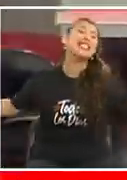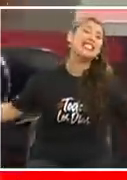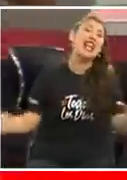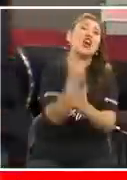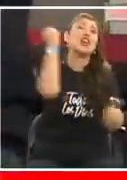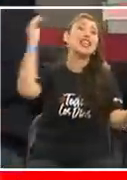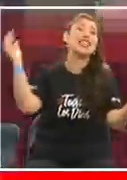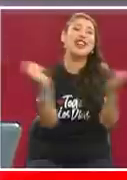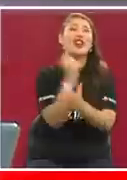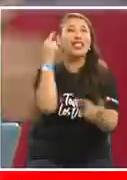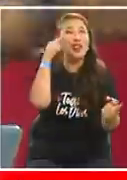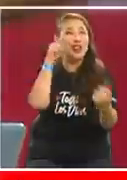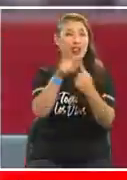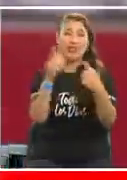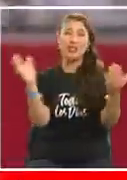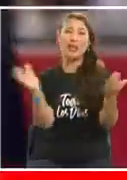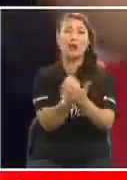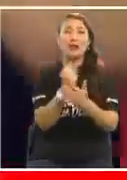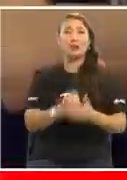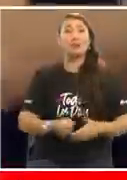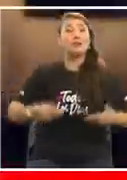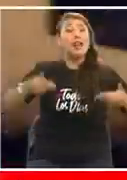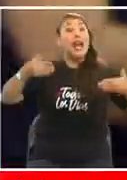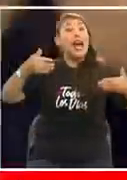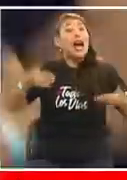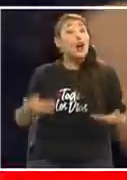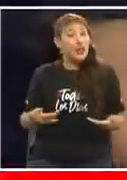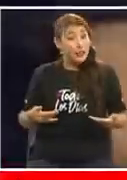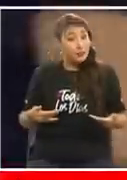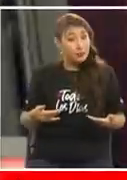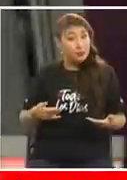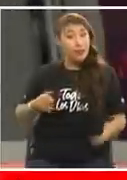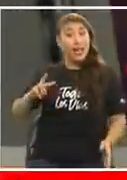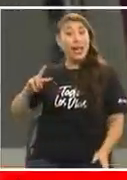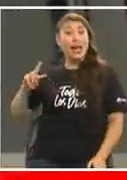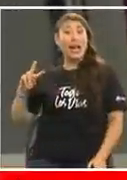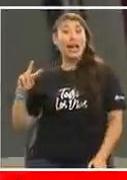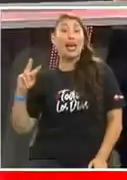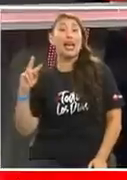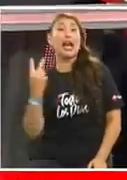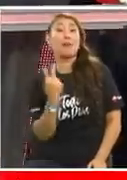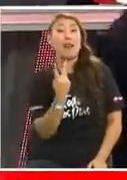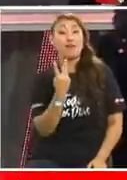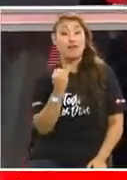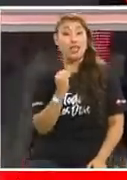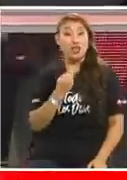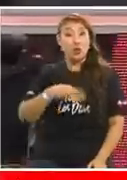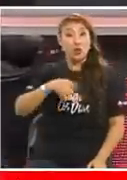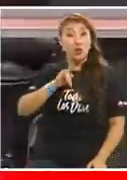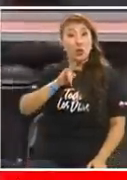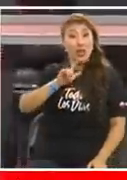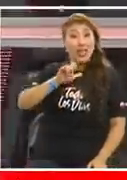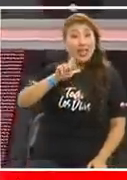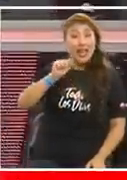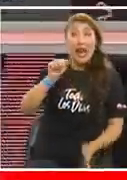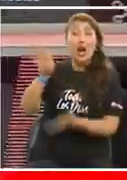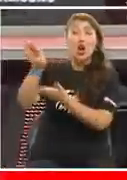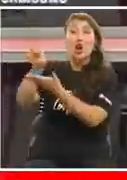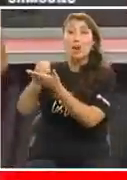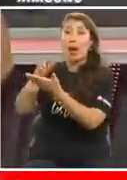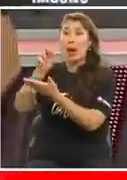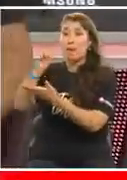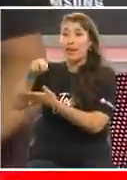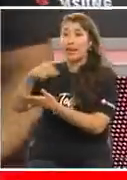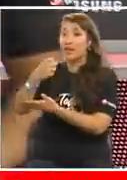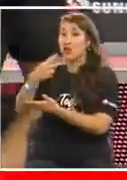la invitación. Muy bien. Ahora viene la vuelta de mano. José Miguel Viñuela, tienes que imitar la risa de Pancho Saavedra.